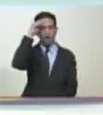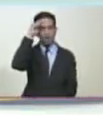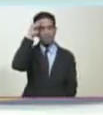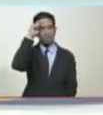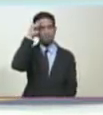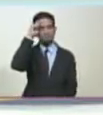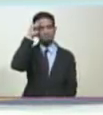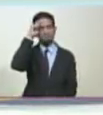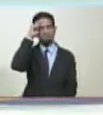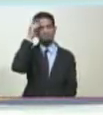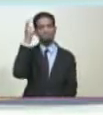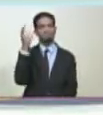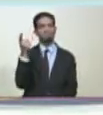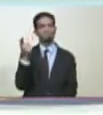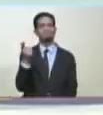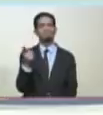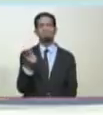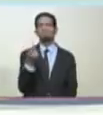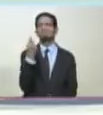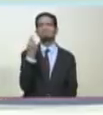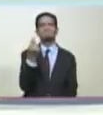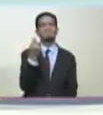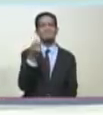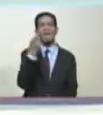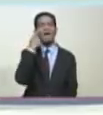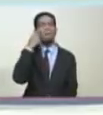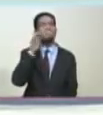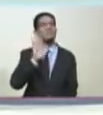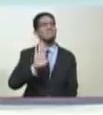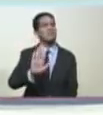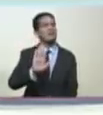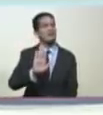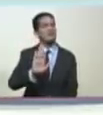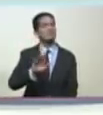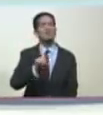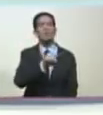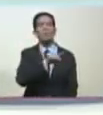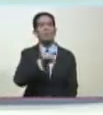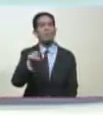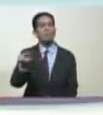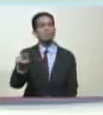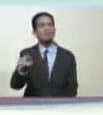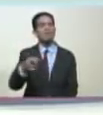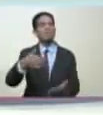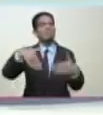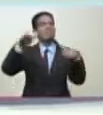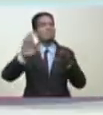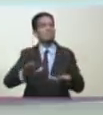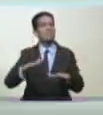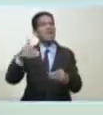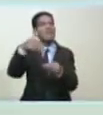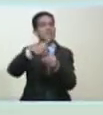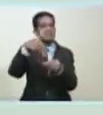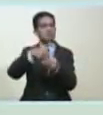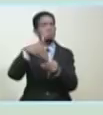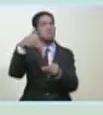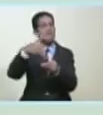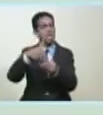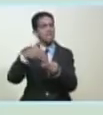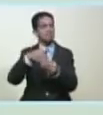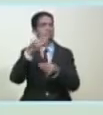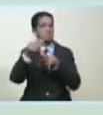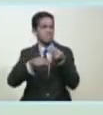ni con sanciones, ni con amenazas, ni conspiraciones, ustedes detuvieron las elecciones se hicieron y